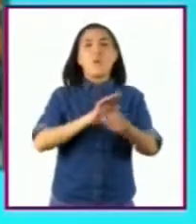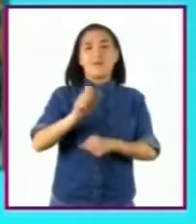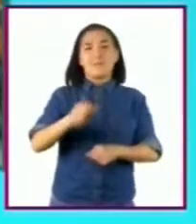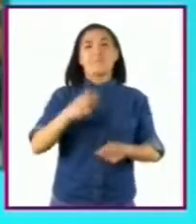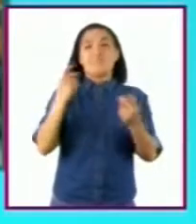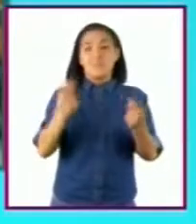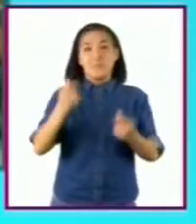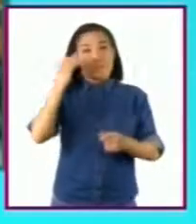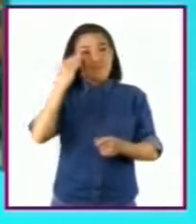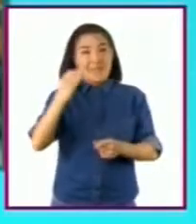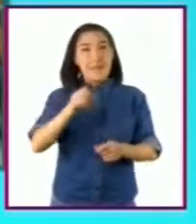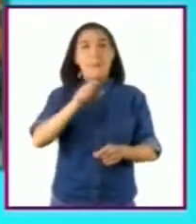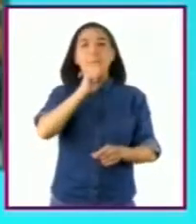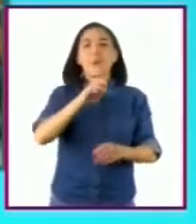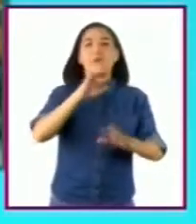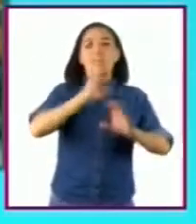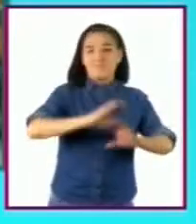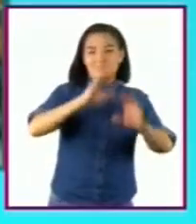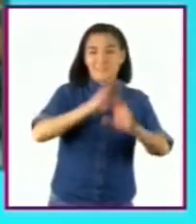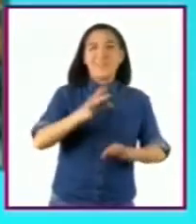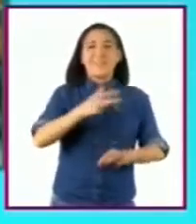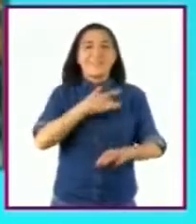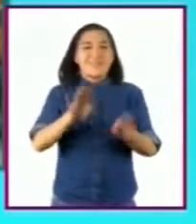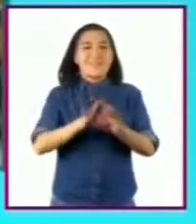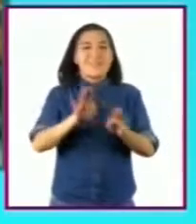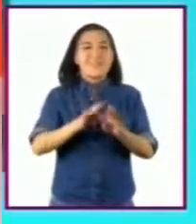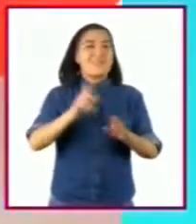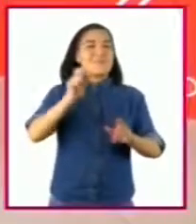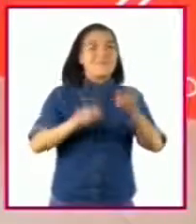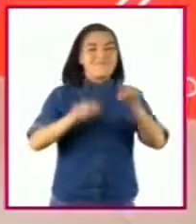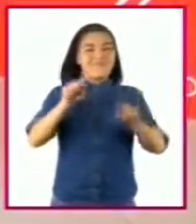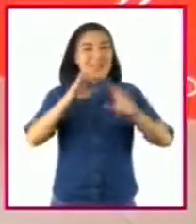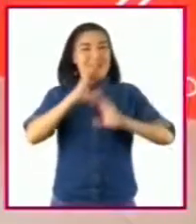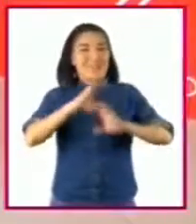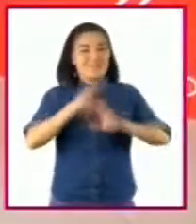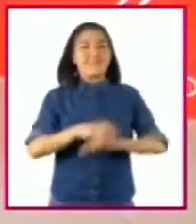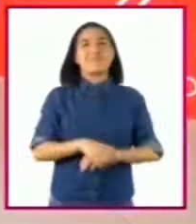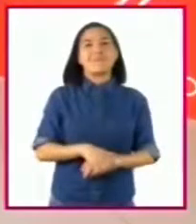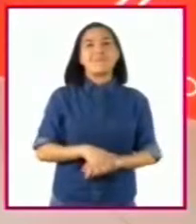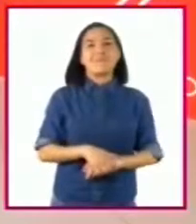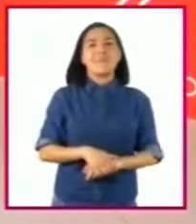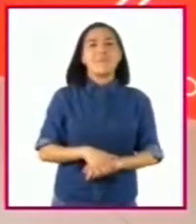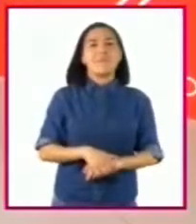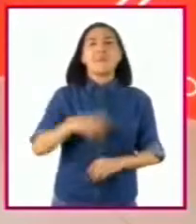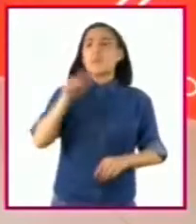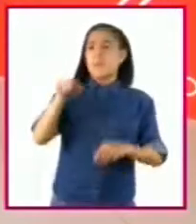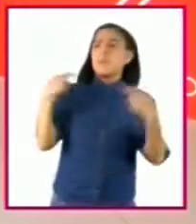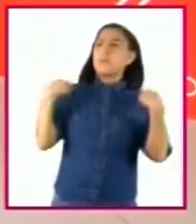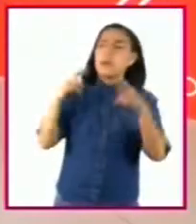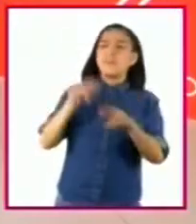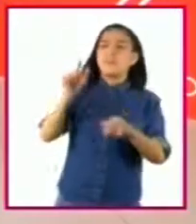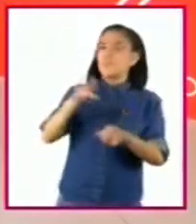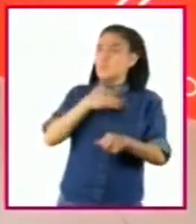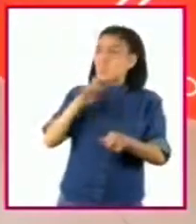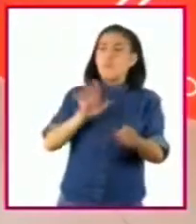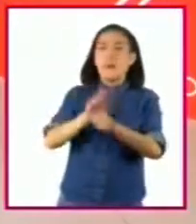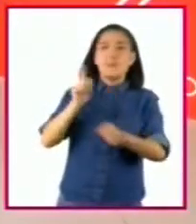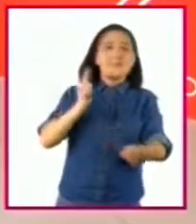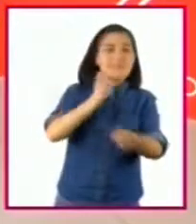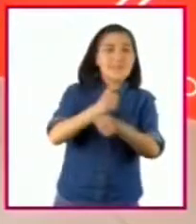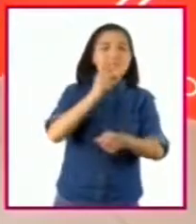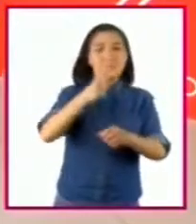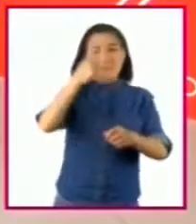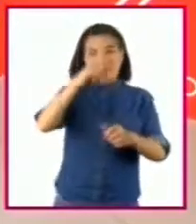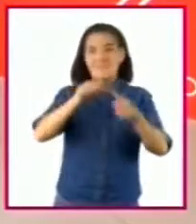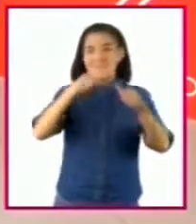ritmo, melodía y armonía. Maestra, ¿qué elementos comunes pudiera identificar en las diferentes expresiones